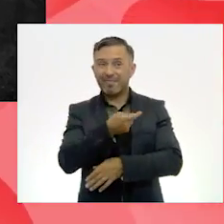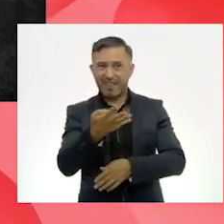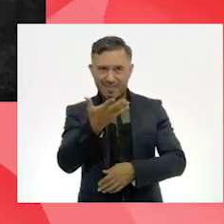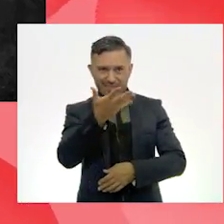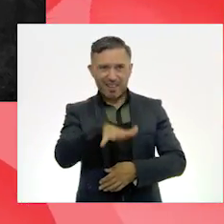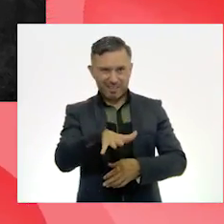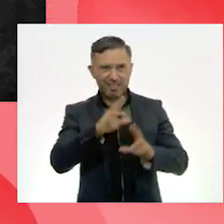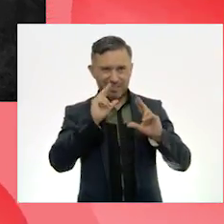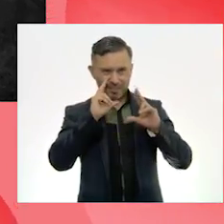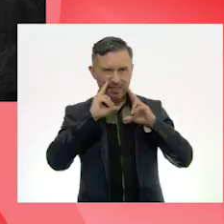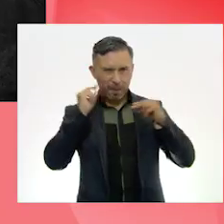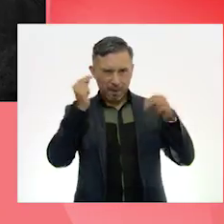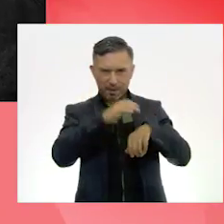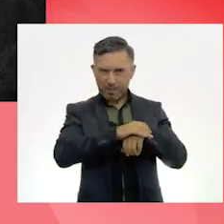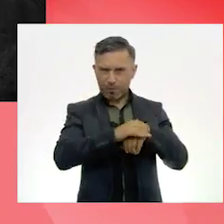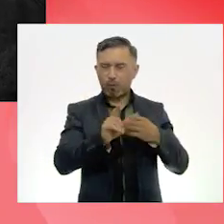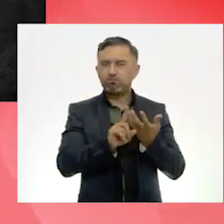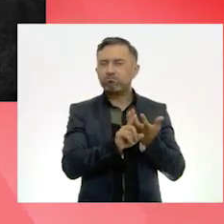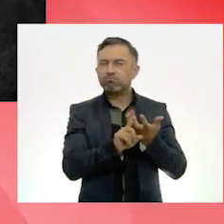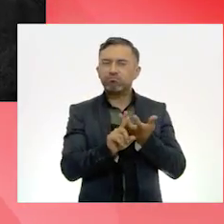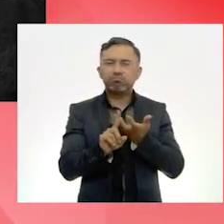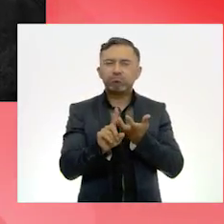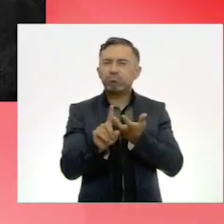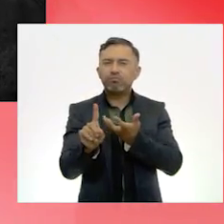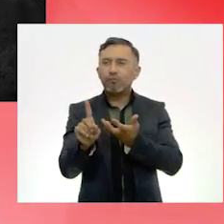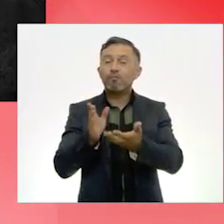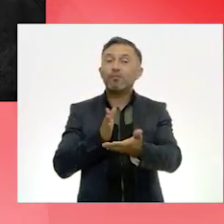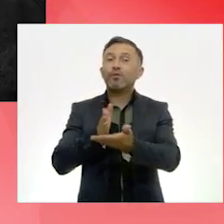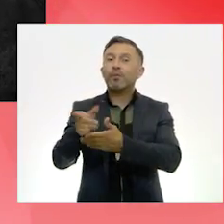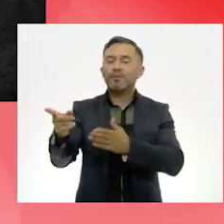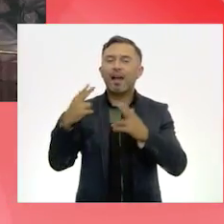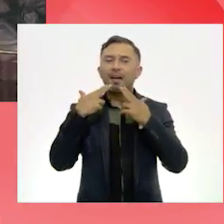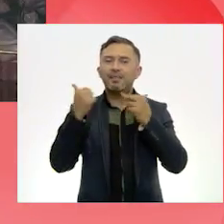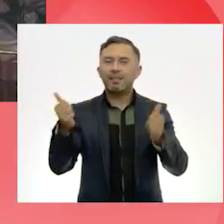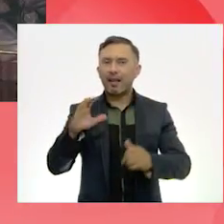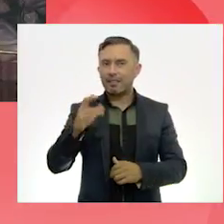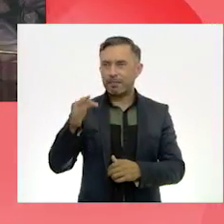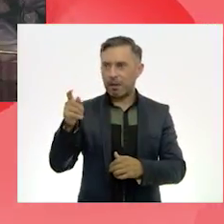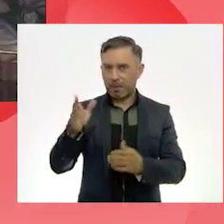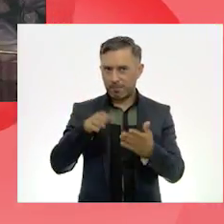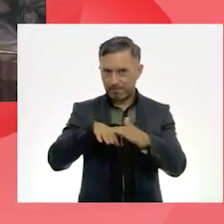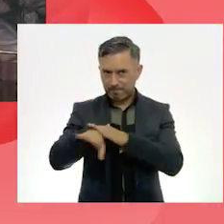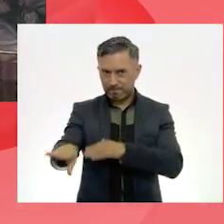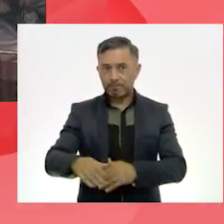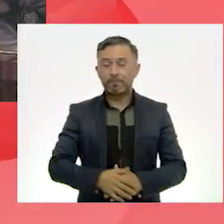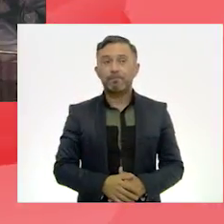fueron a la entrada de la hacienda de Chinameca. Está